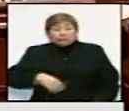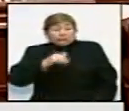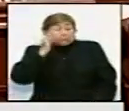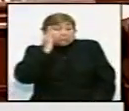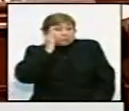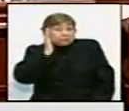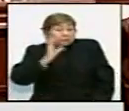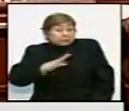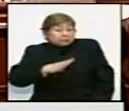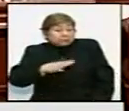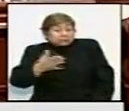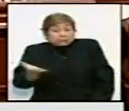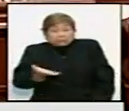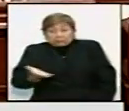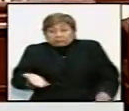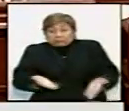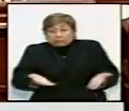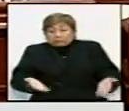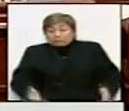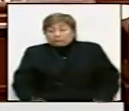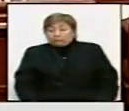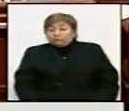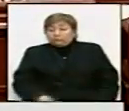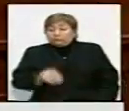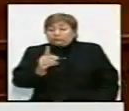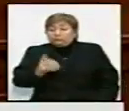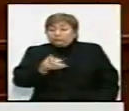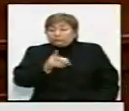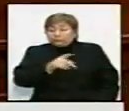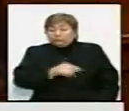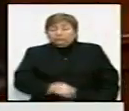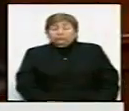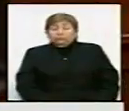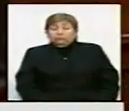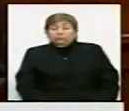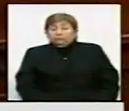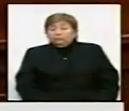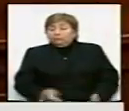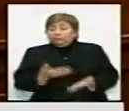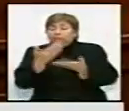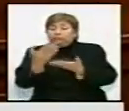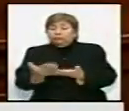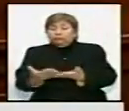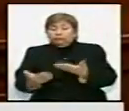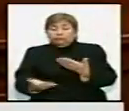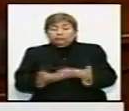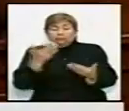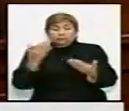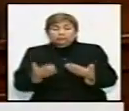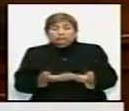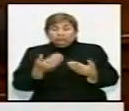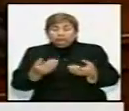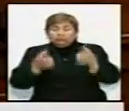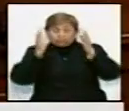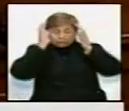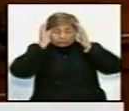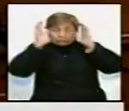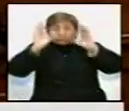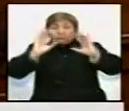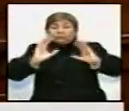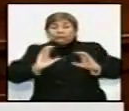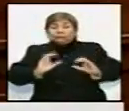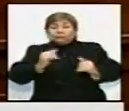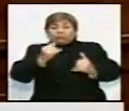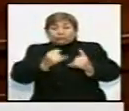sé qué hacen ustedes acá. Si ustedes han dado las facilidades, han estado de acuerdo